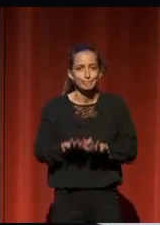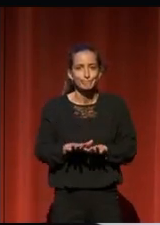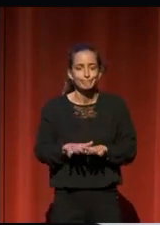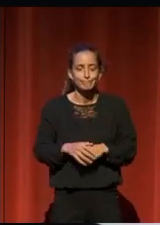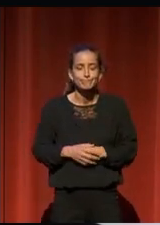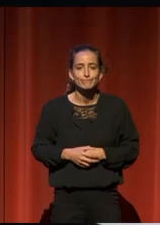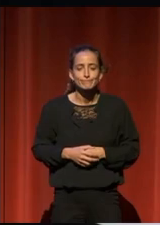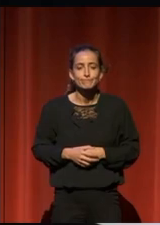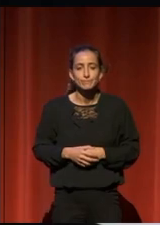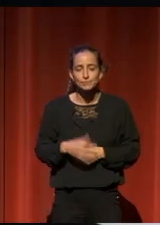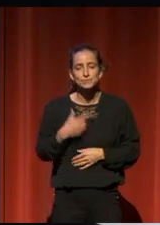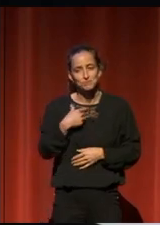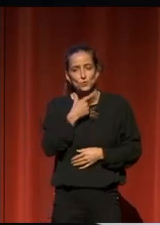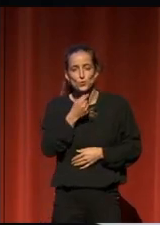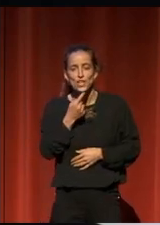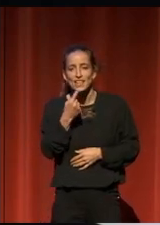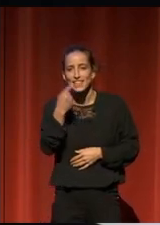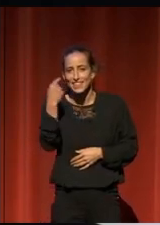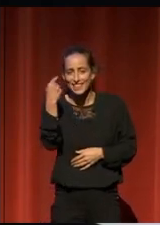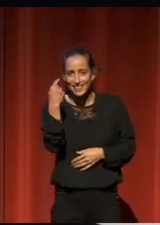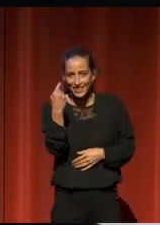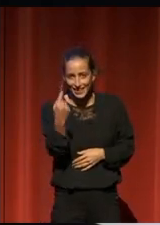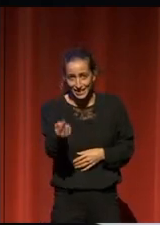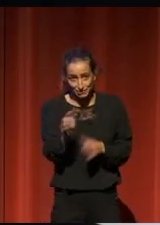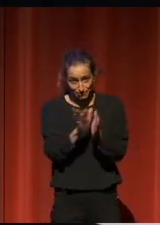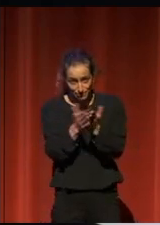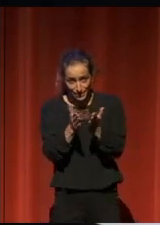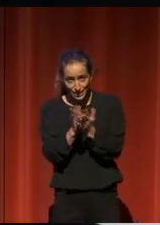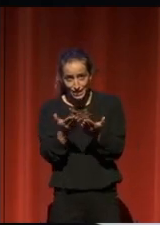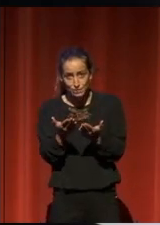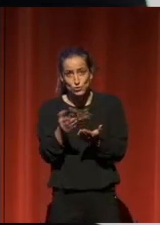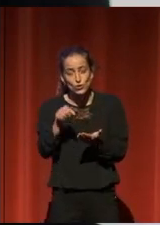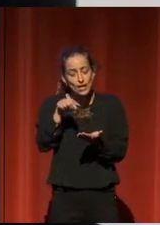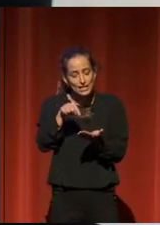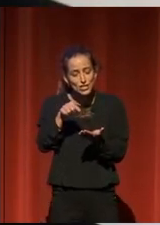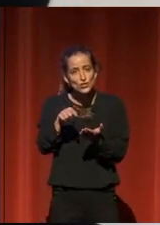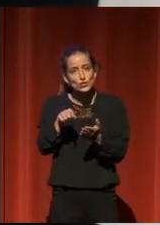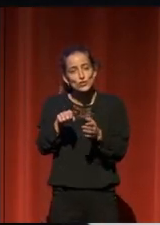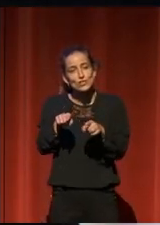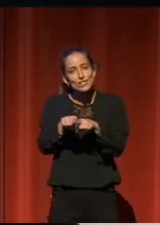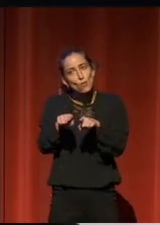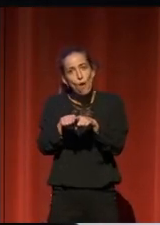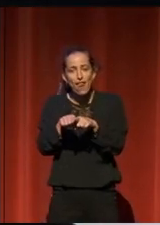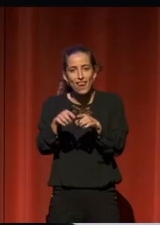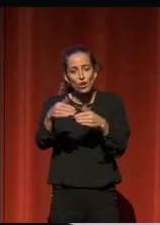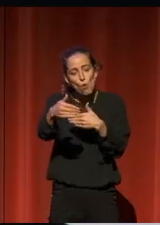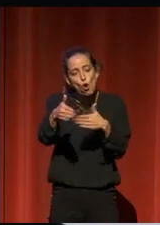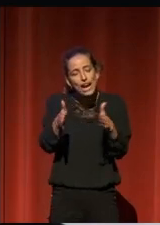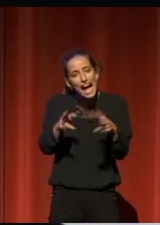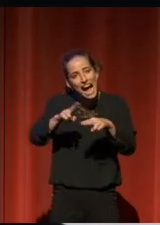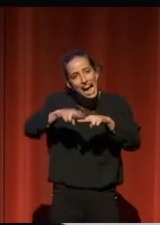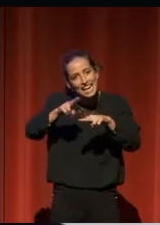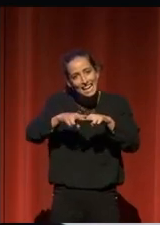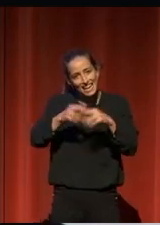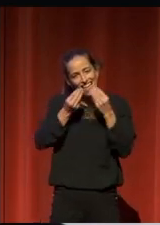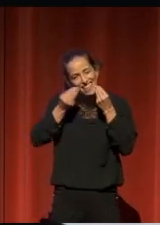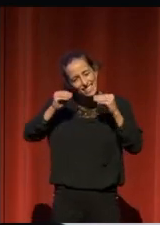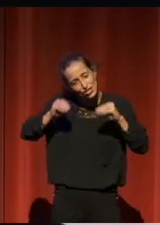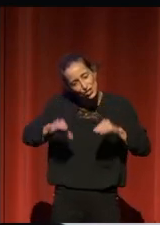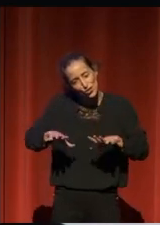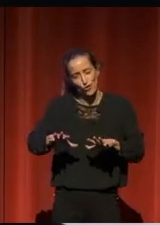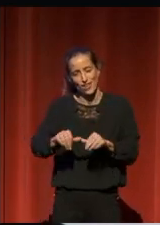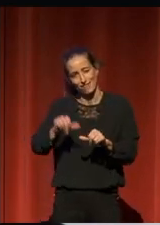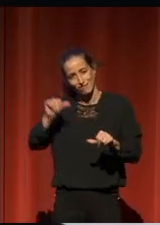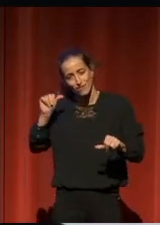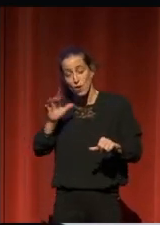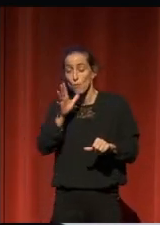Siempre me gusta decir que los libros son las cajas negras de la historia, porque estamos